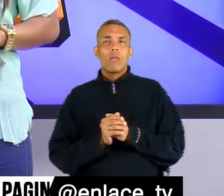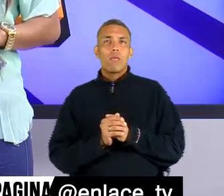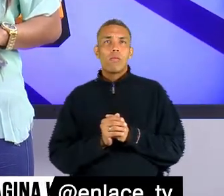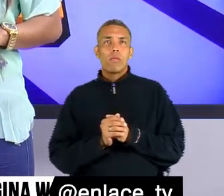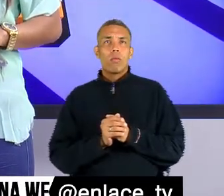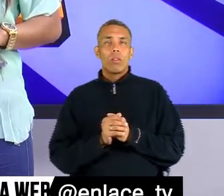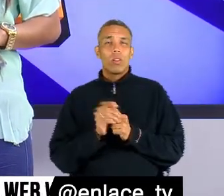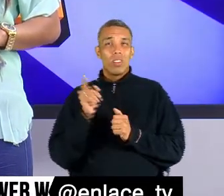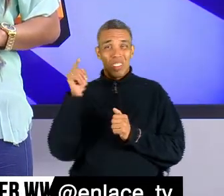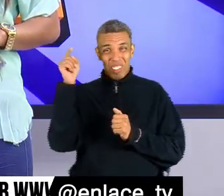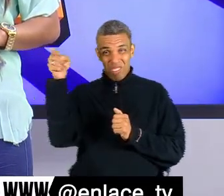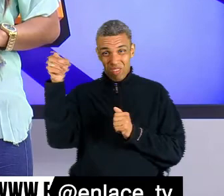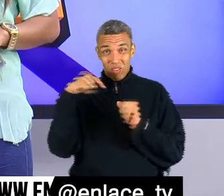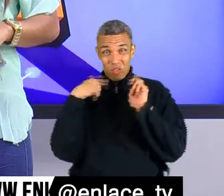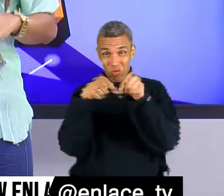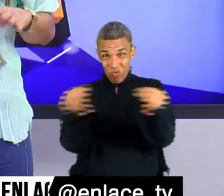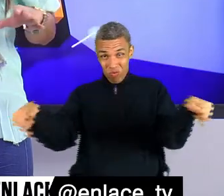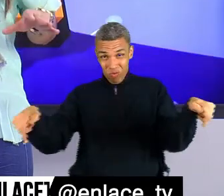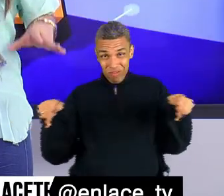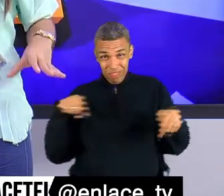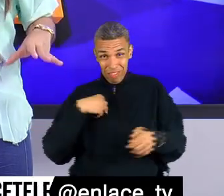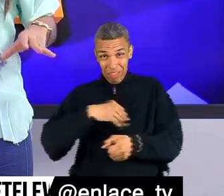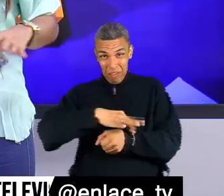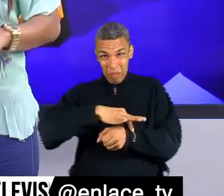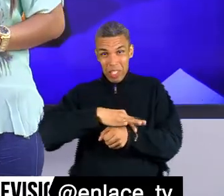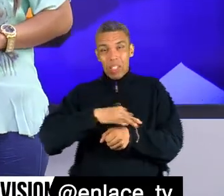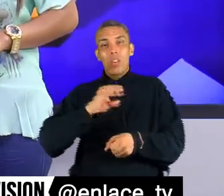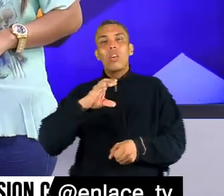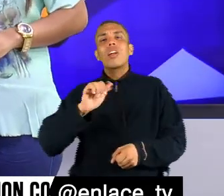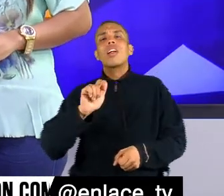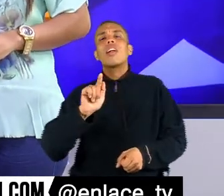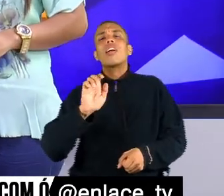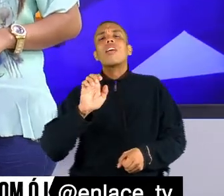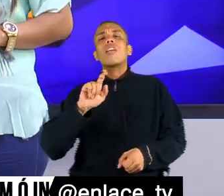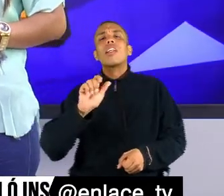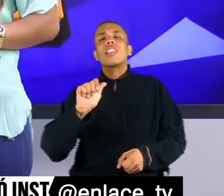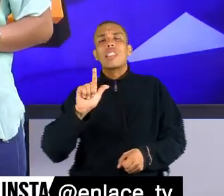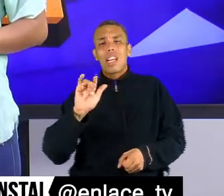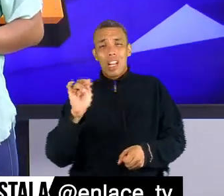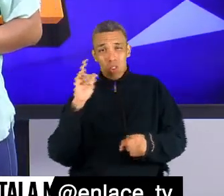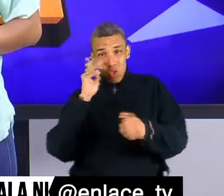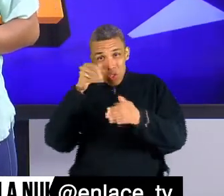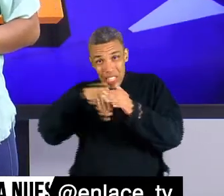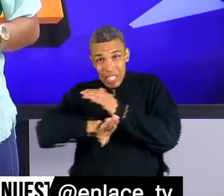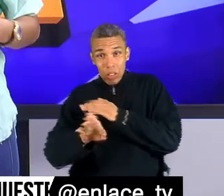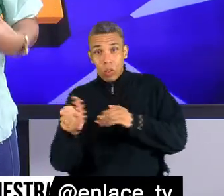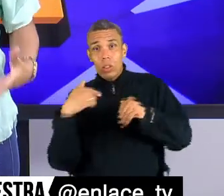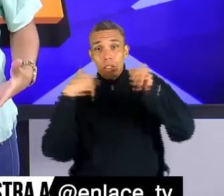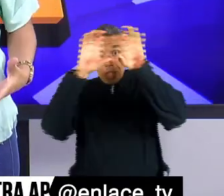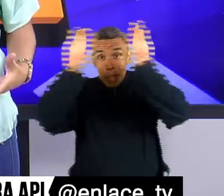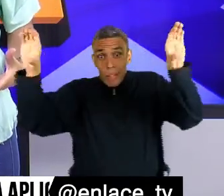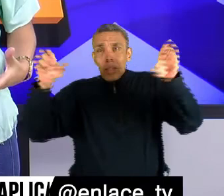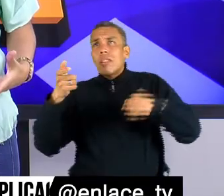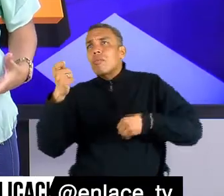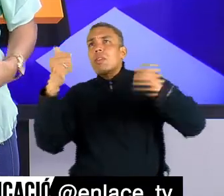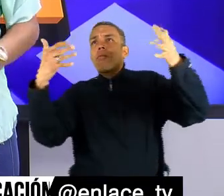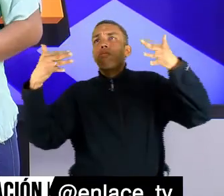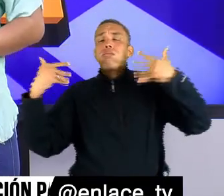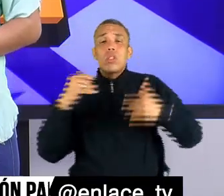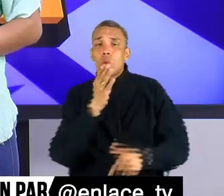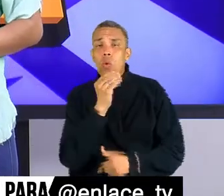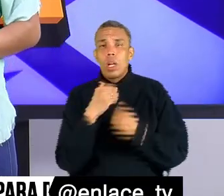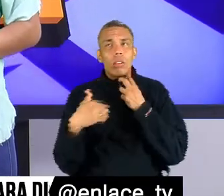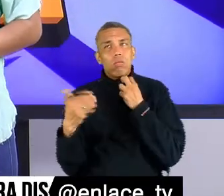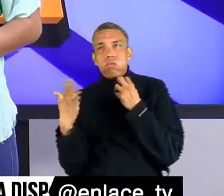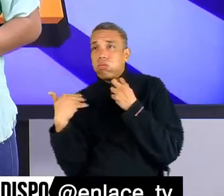Café Salud EPS en Barranca Bermeja. Bajo el inclemente clima que caracteriza al puerto petrolero, atienden a cientos de usuarios que a diario